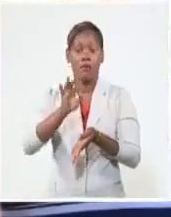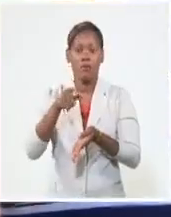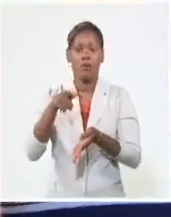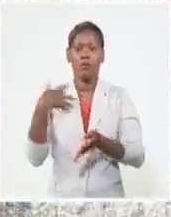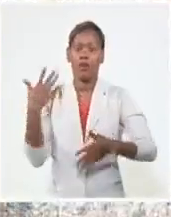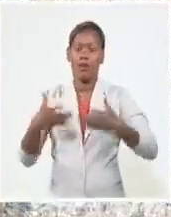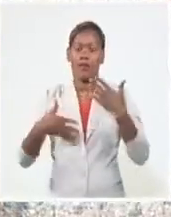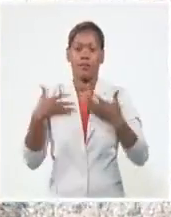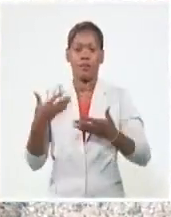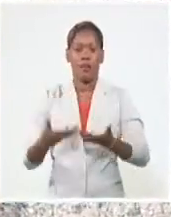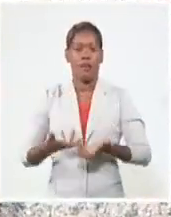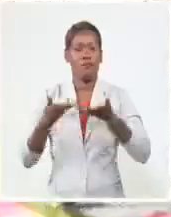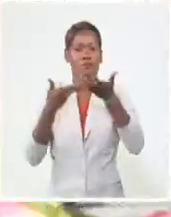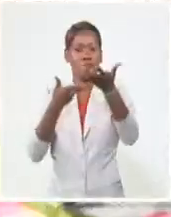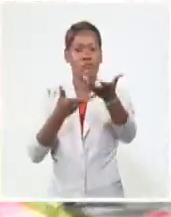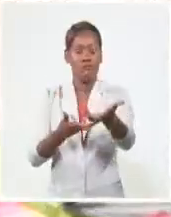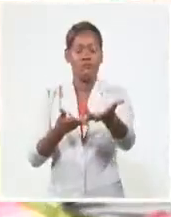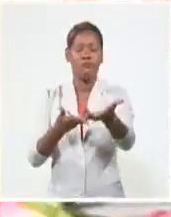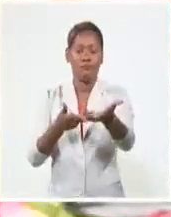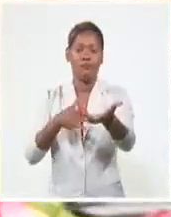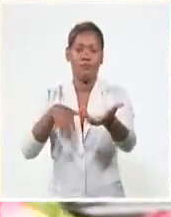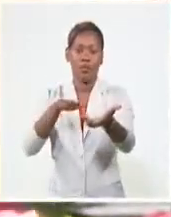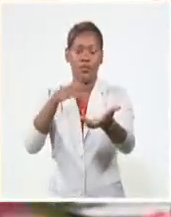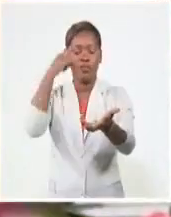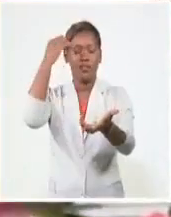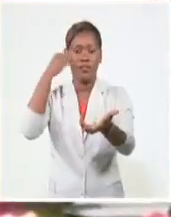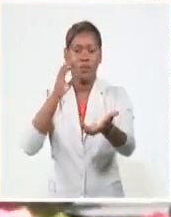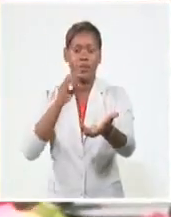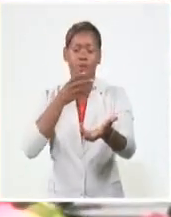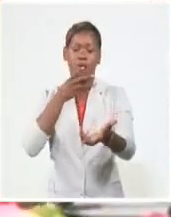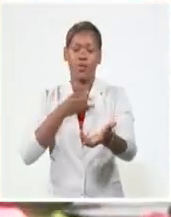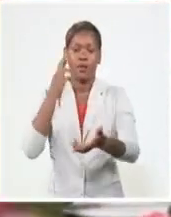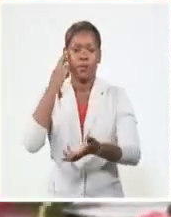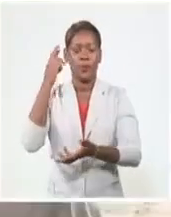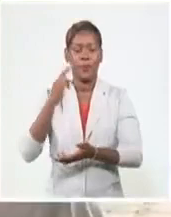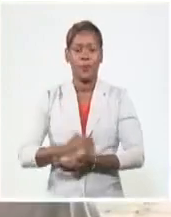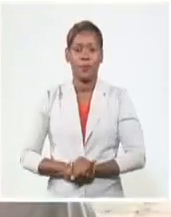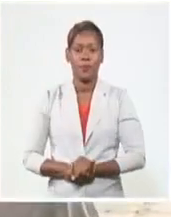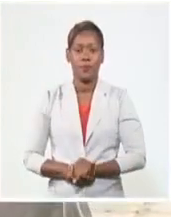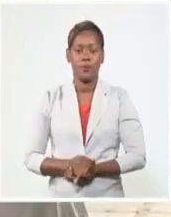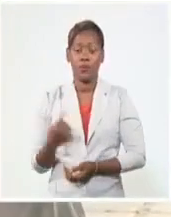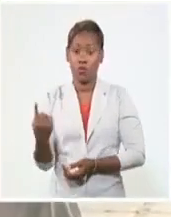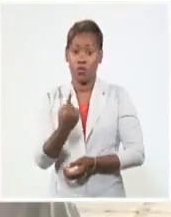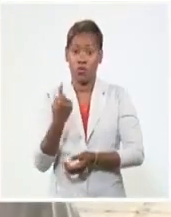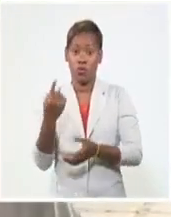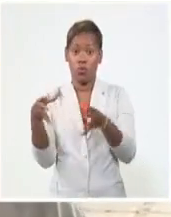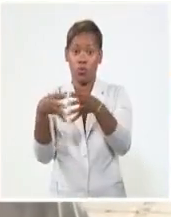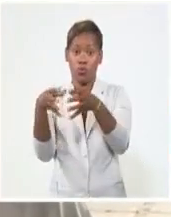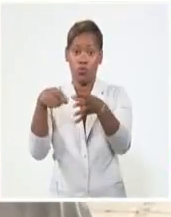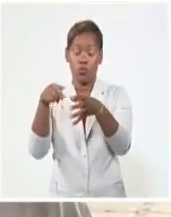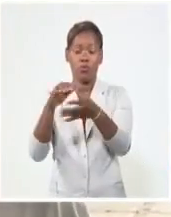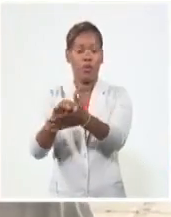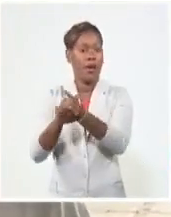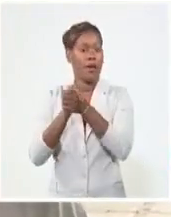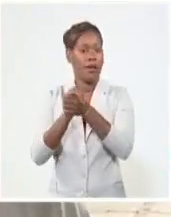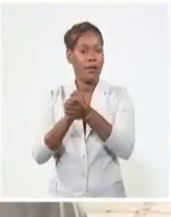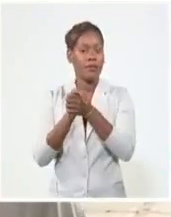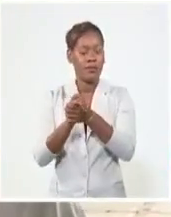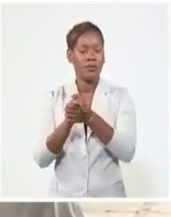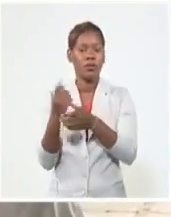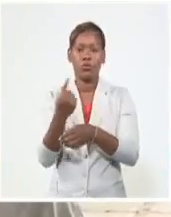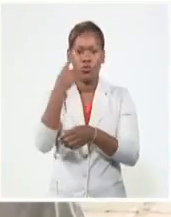más importantes en su visita a la ciudad héroe. Estos amigos son reconocidos abiertamente amigos